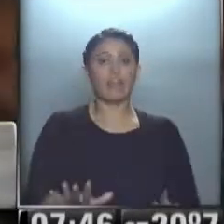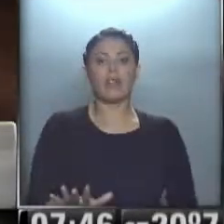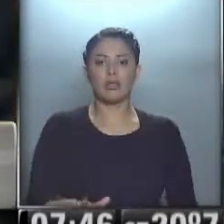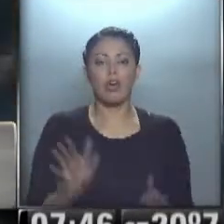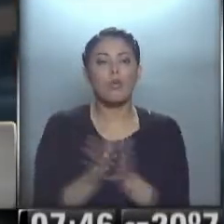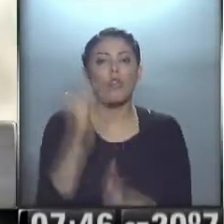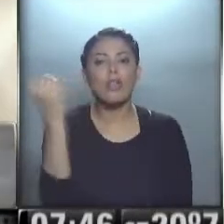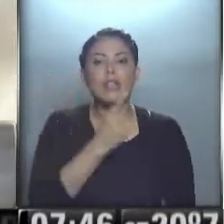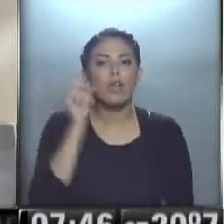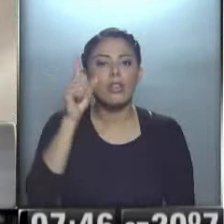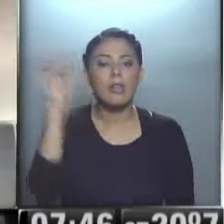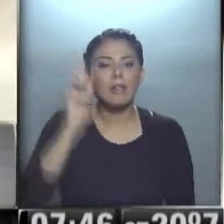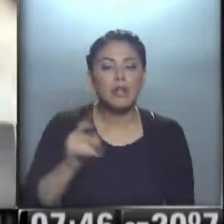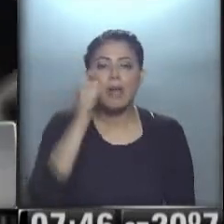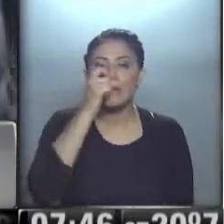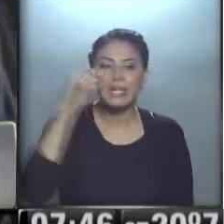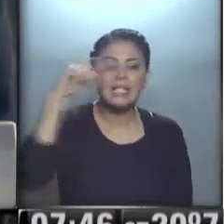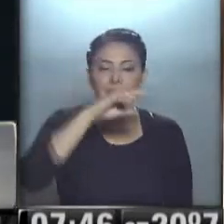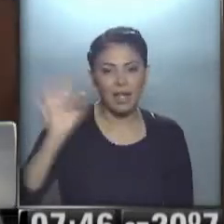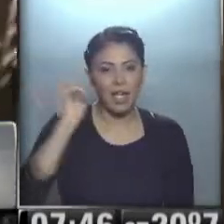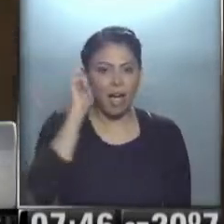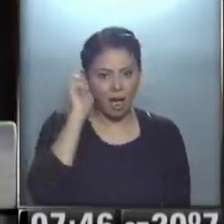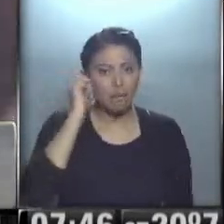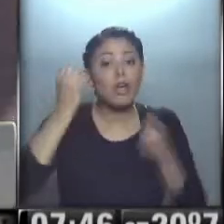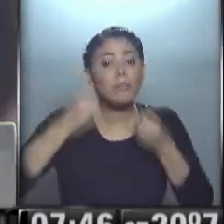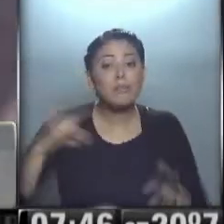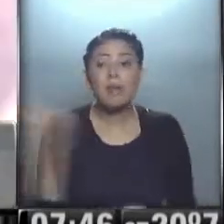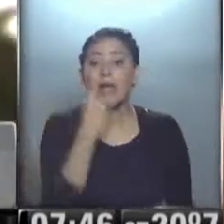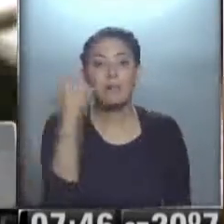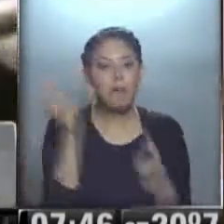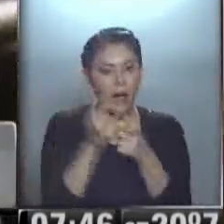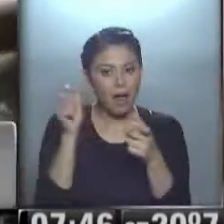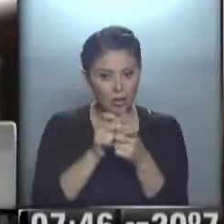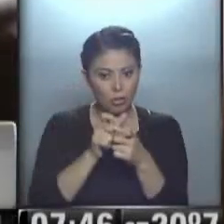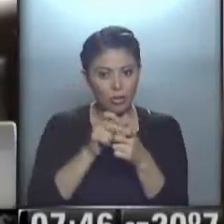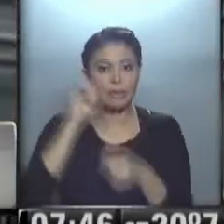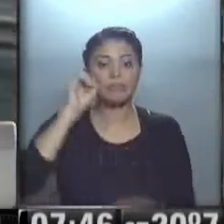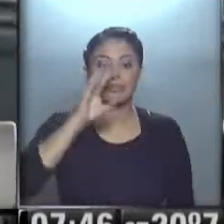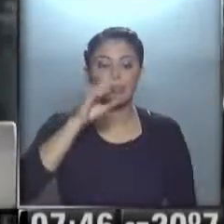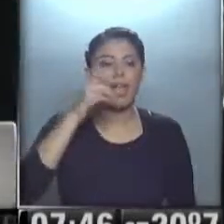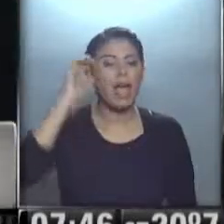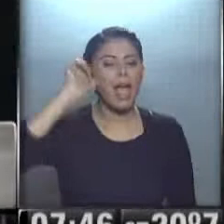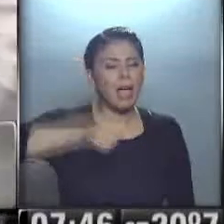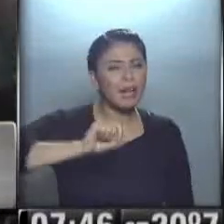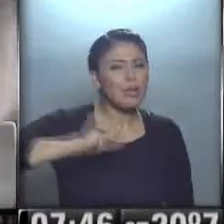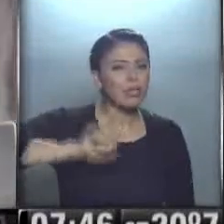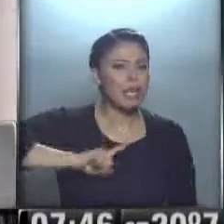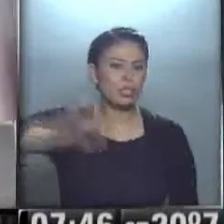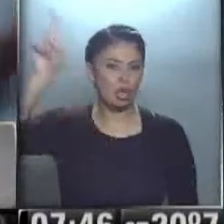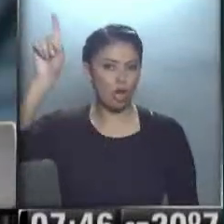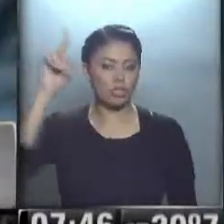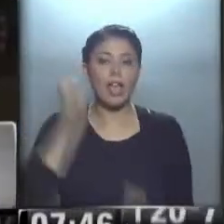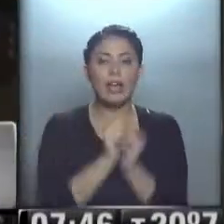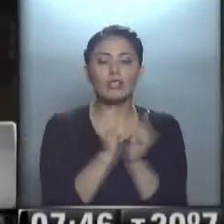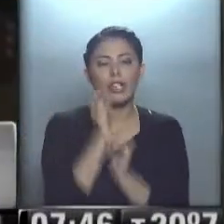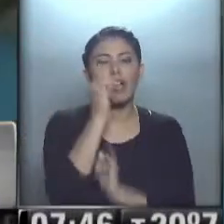mano de un director venezolano de tan solo 27 años que debuta en el mundo de los largometrajes con Esclavo de Dios. Una historia que explora la